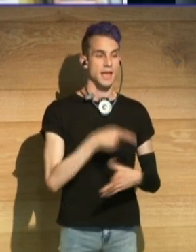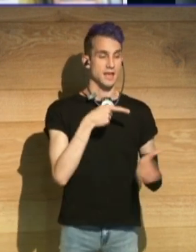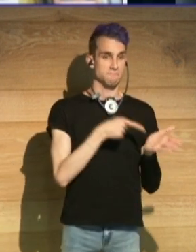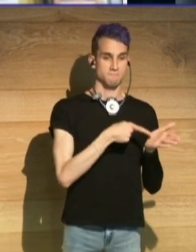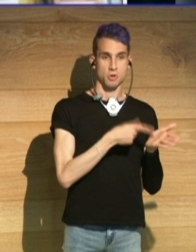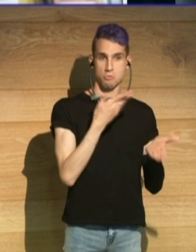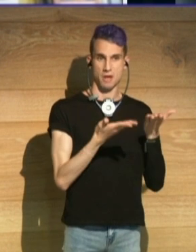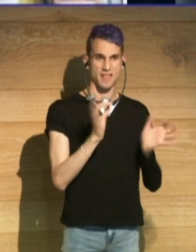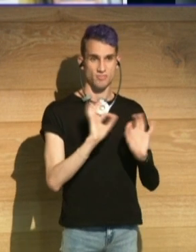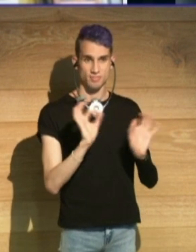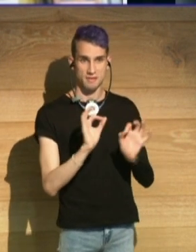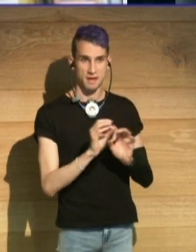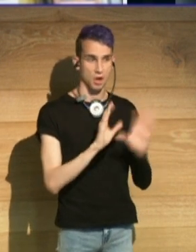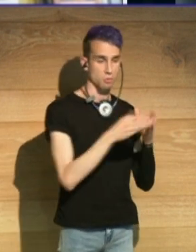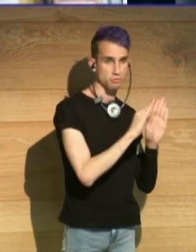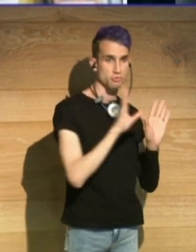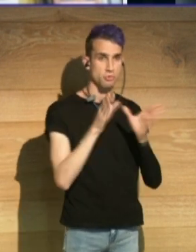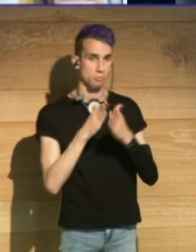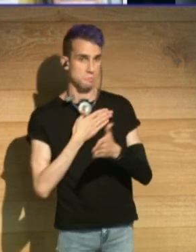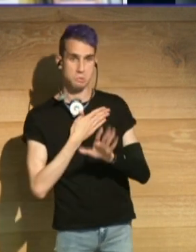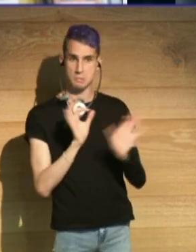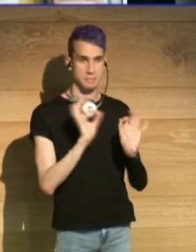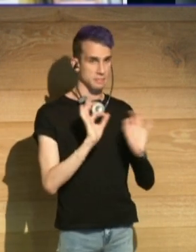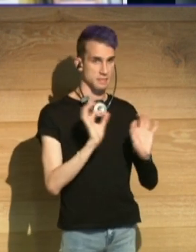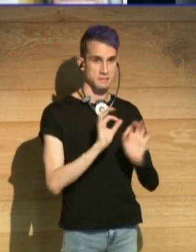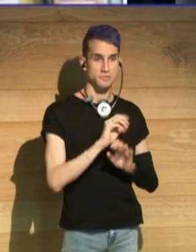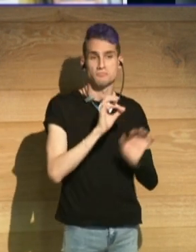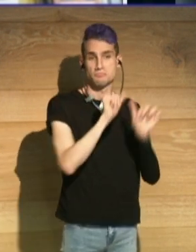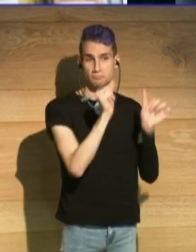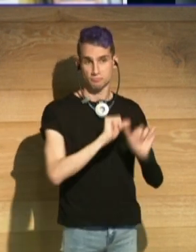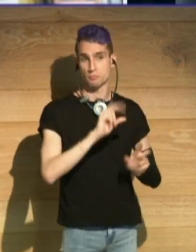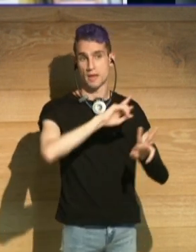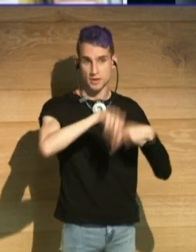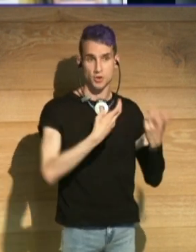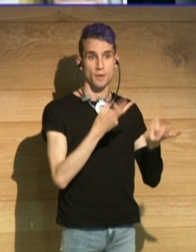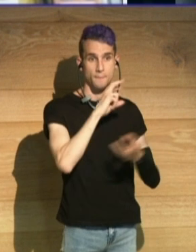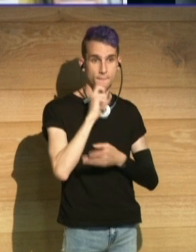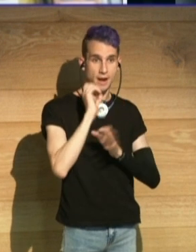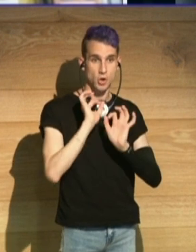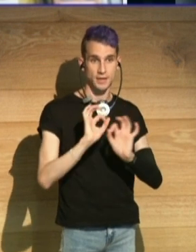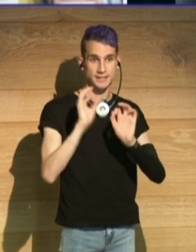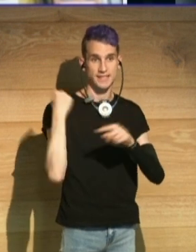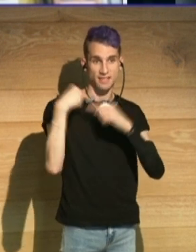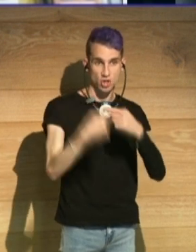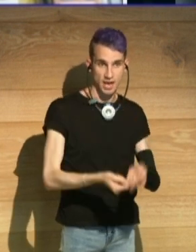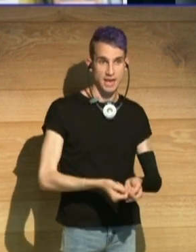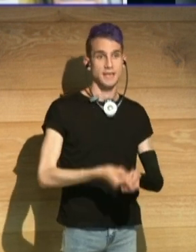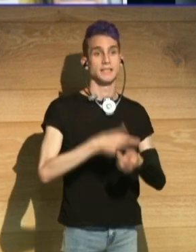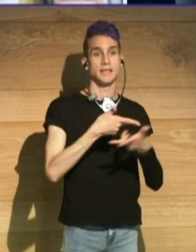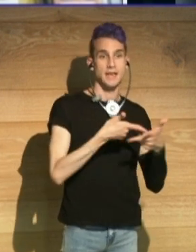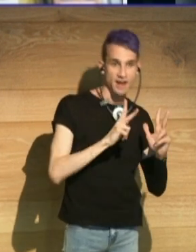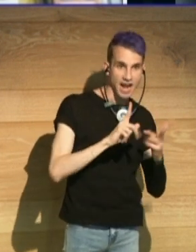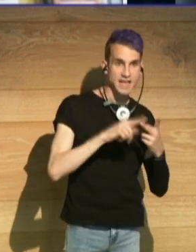ni a los de mi bando, ni a los de tu bando. Puede ser una forma de renovar estos valores tradicionales,